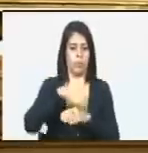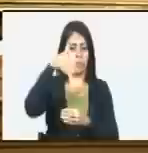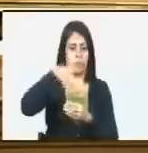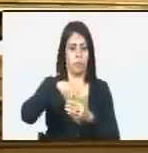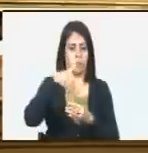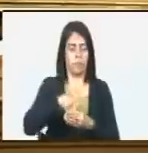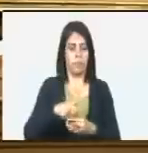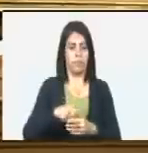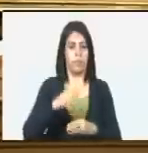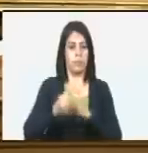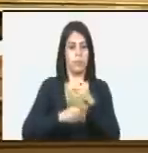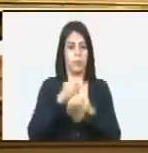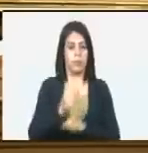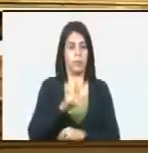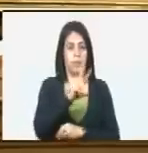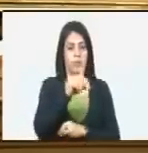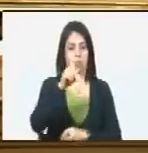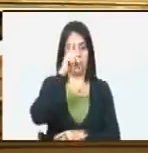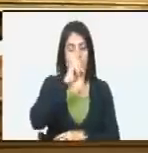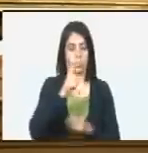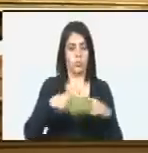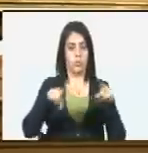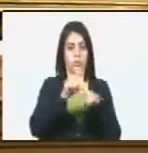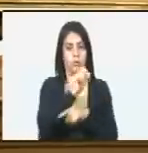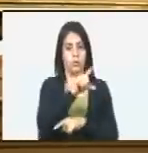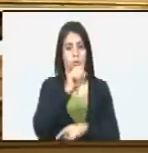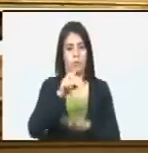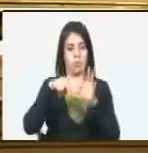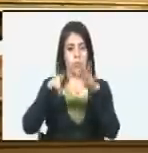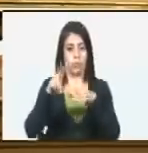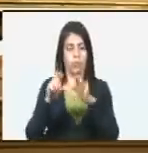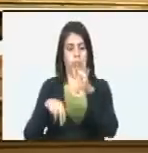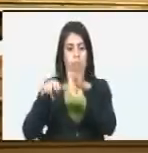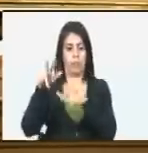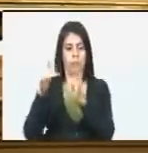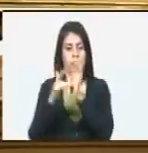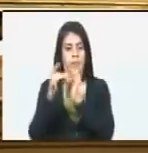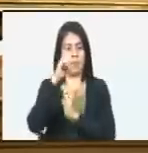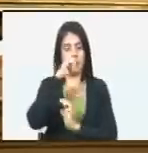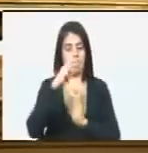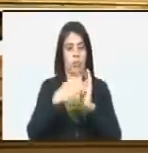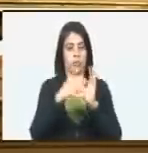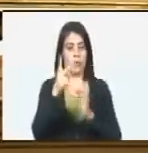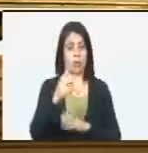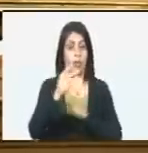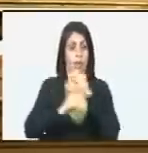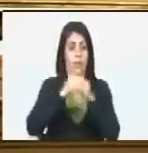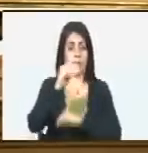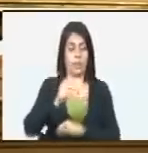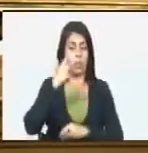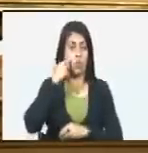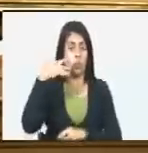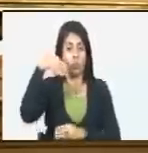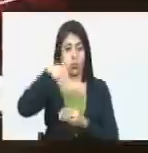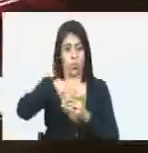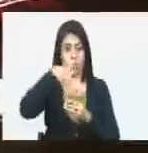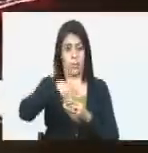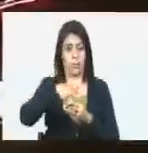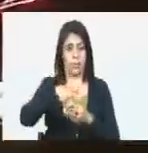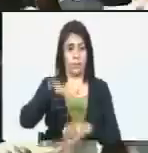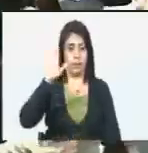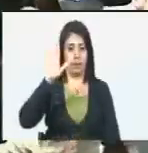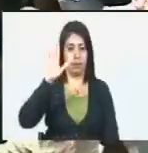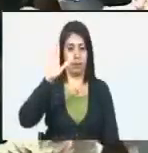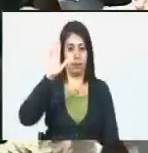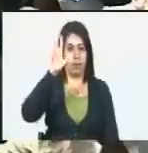a los 21 años de los sucesos del 11, 12 y 13 de abril de 2002, sírvanse y manifestaron con la señal de costumbre. Queda